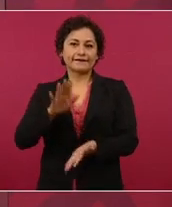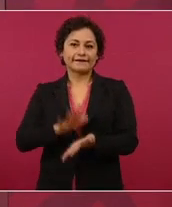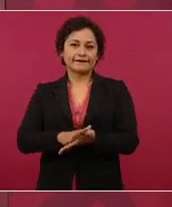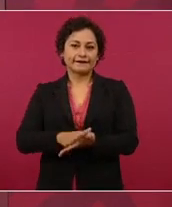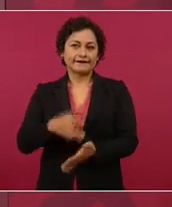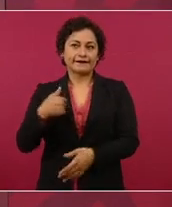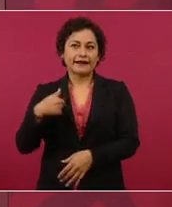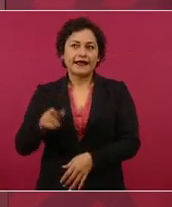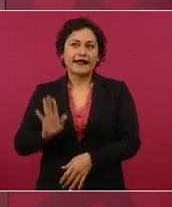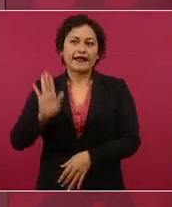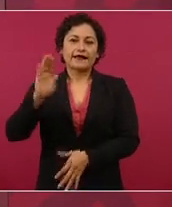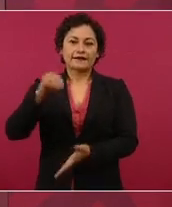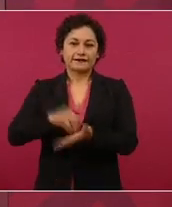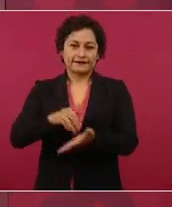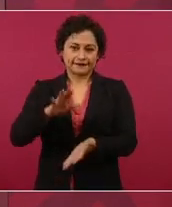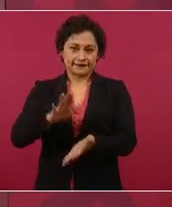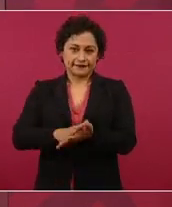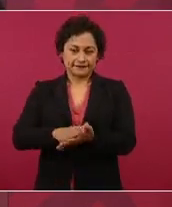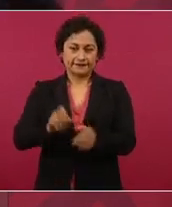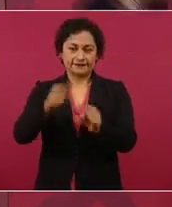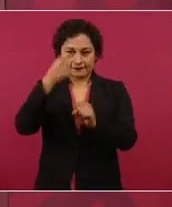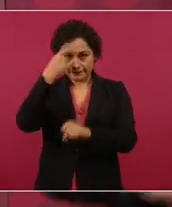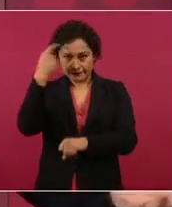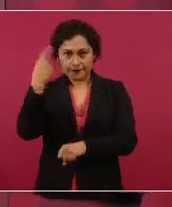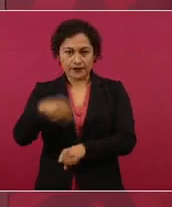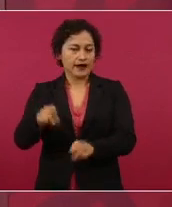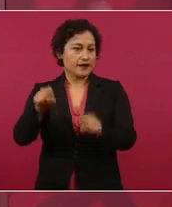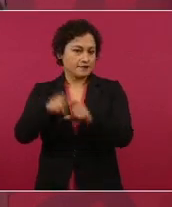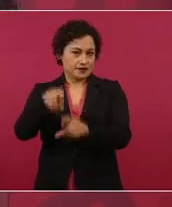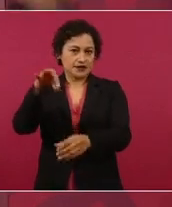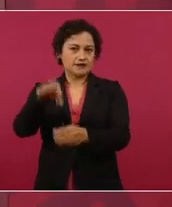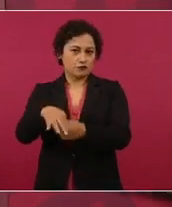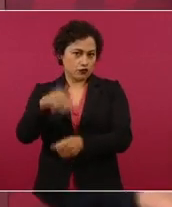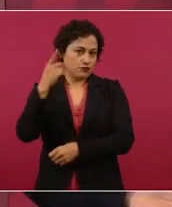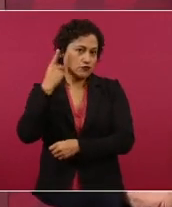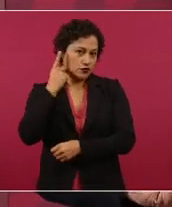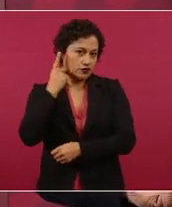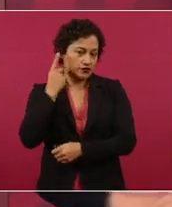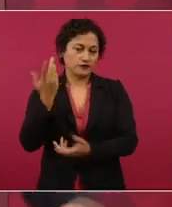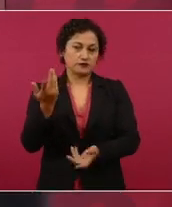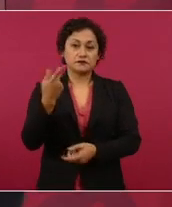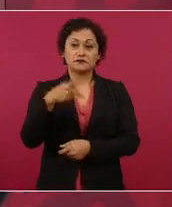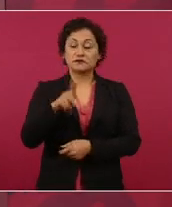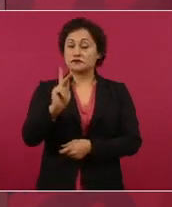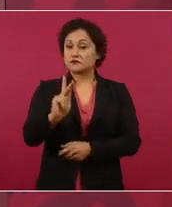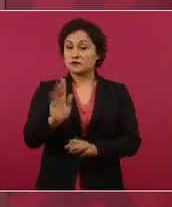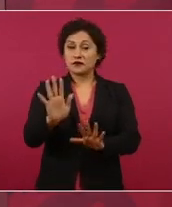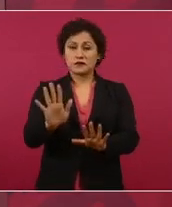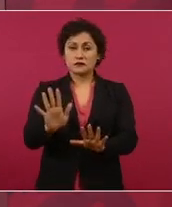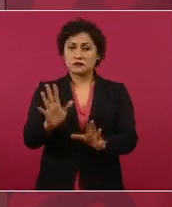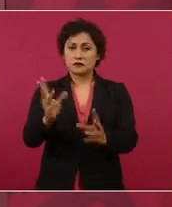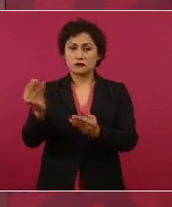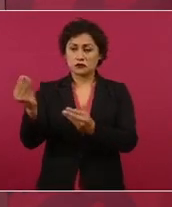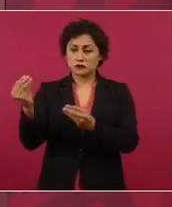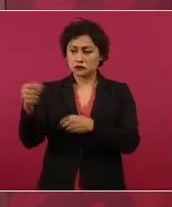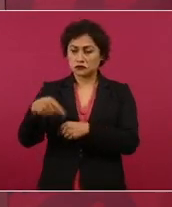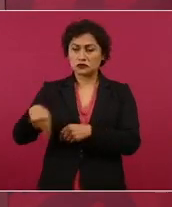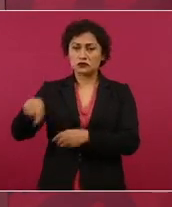diputados. Pero de todas maneras no van a tener muchos espacios, no hay para